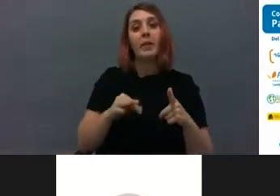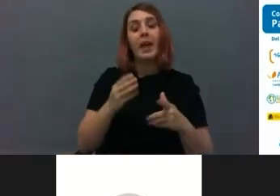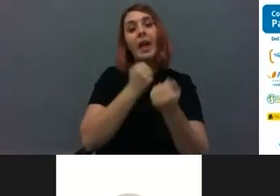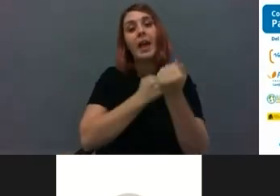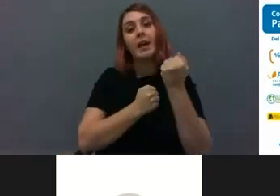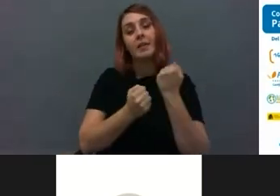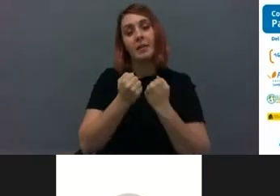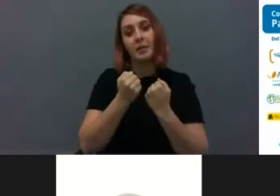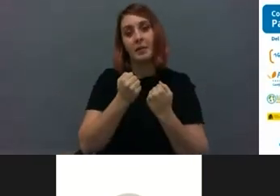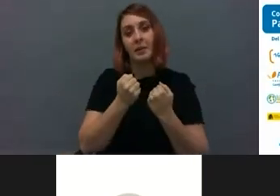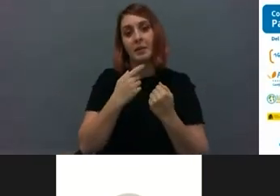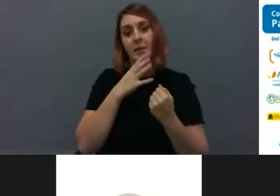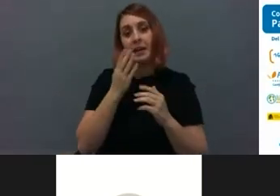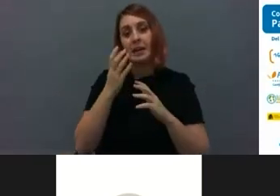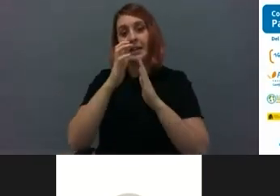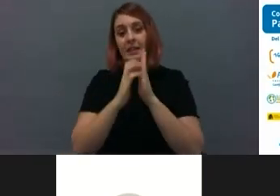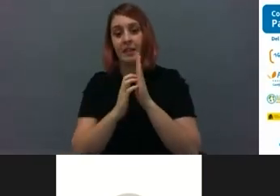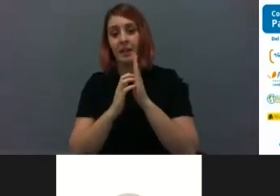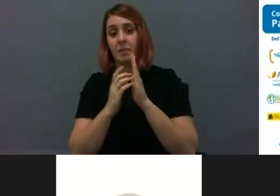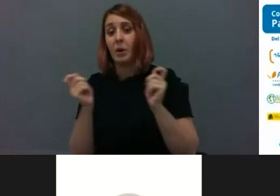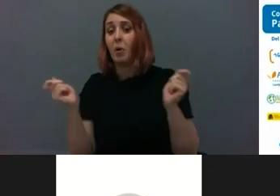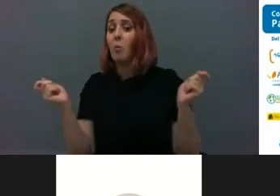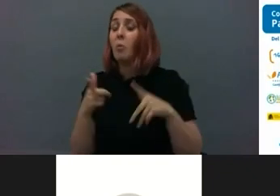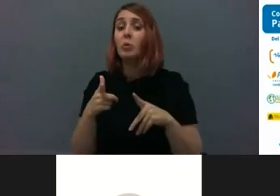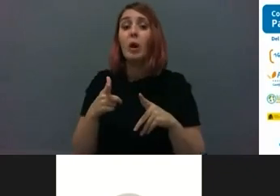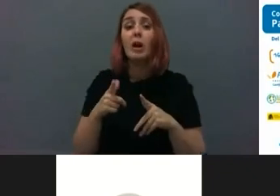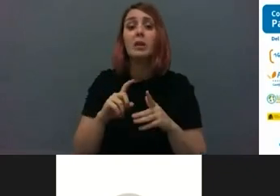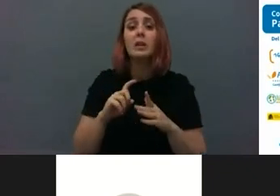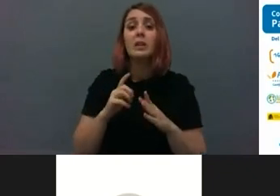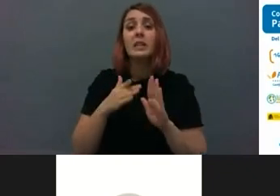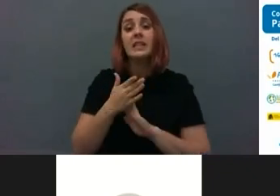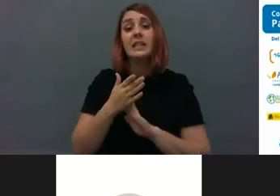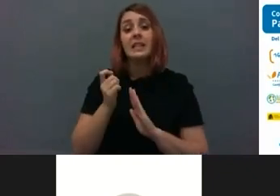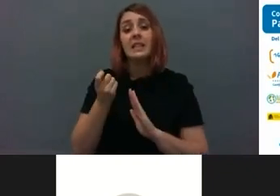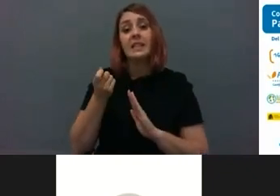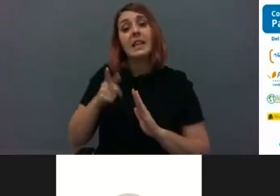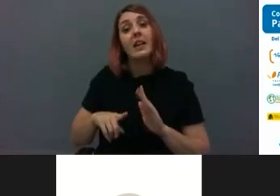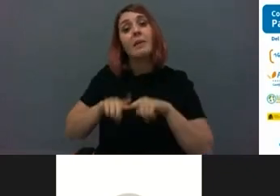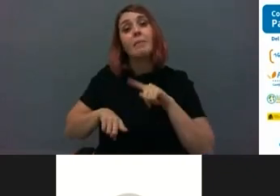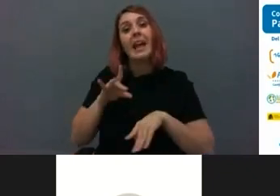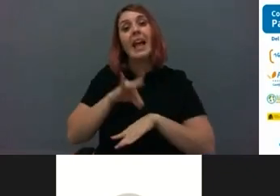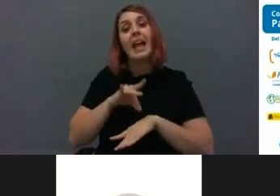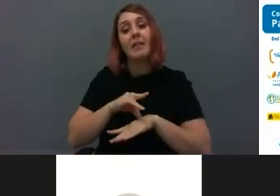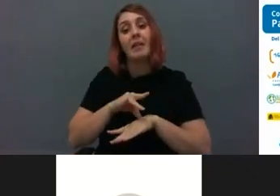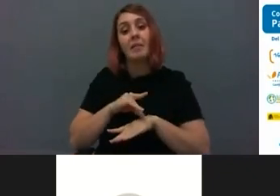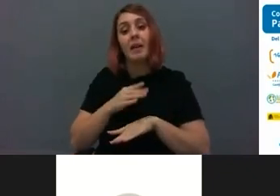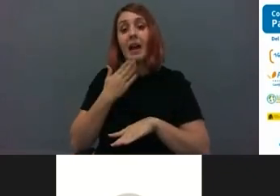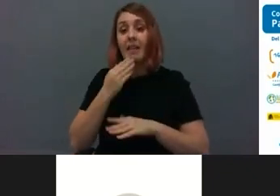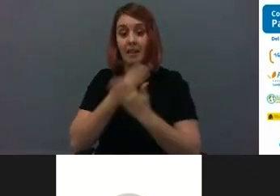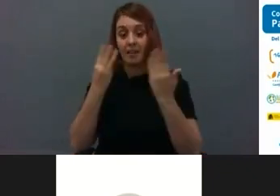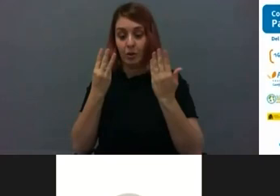económicas de la disminución de sueldo, pero las mutuas solo cubren el 100% del salario, dependiendo de la enfermedad, y solo hasta los 18 años del